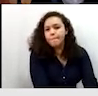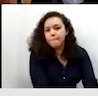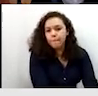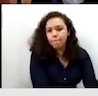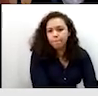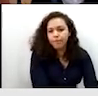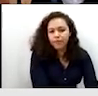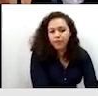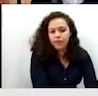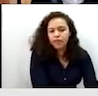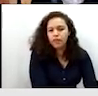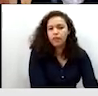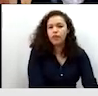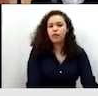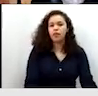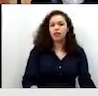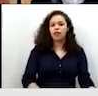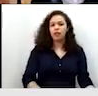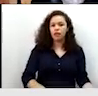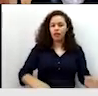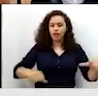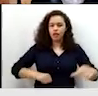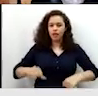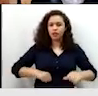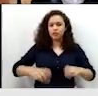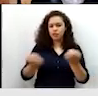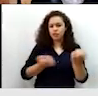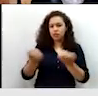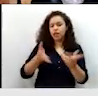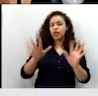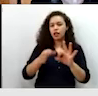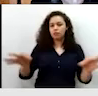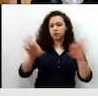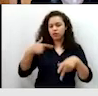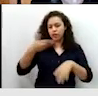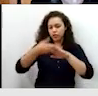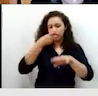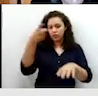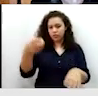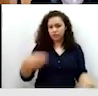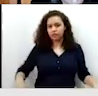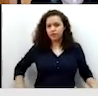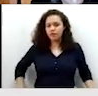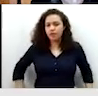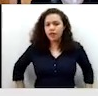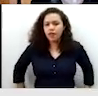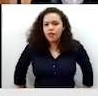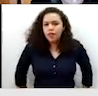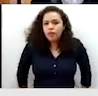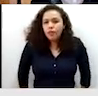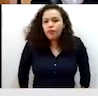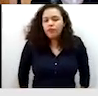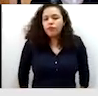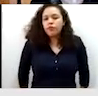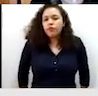Algo que es importante, pues la actividad física, ya lo que les había comentado. Aquí sobre todo, pues nos va a ayudar mucho para acelerar nuestro